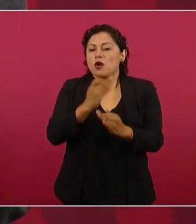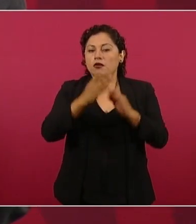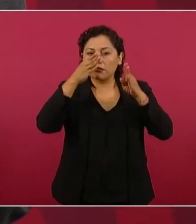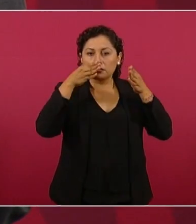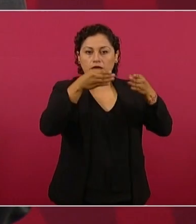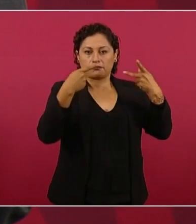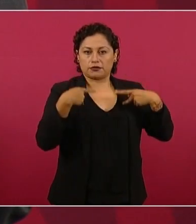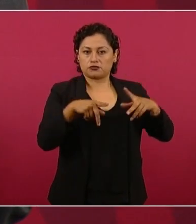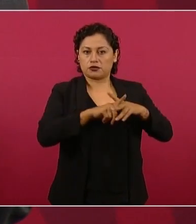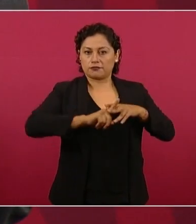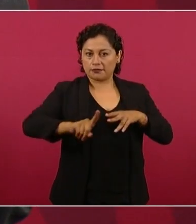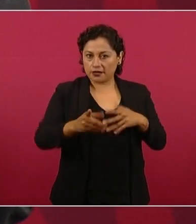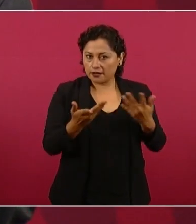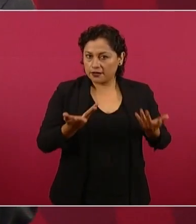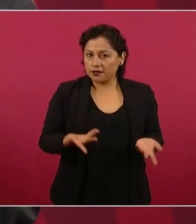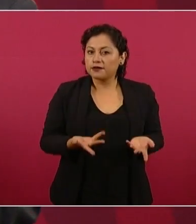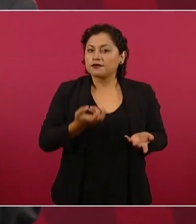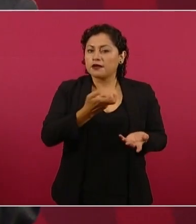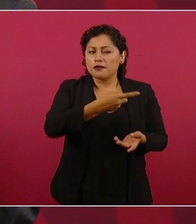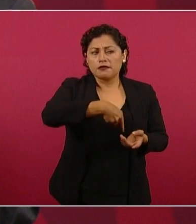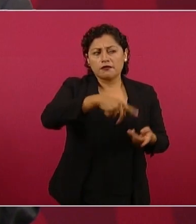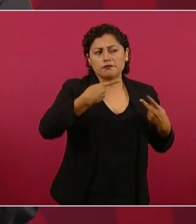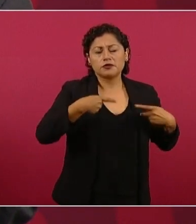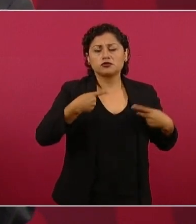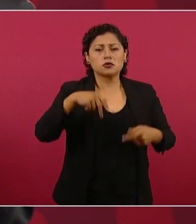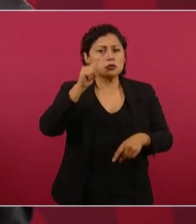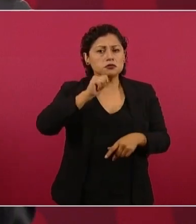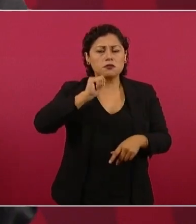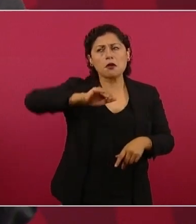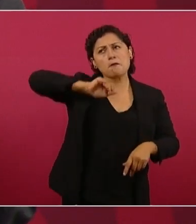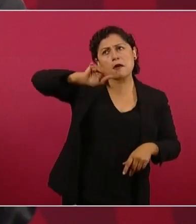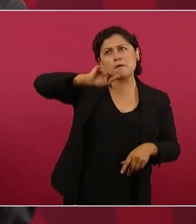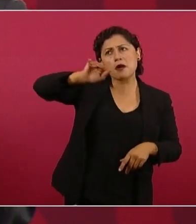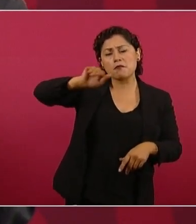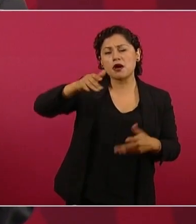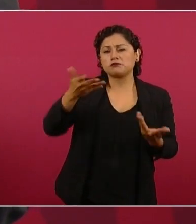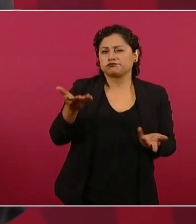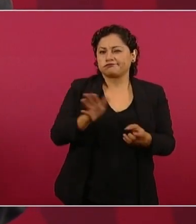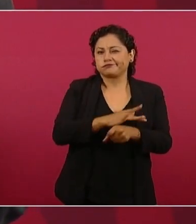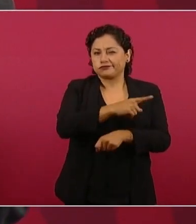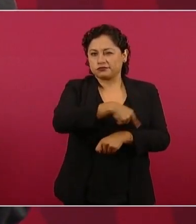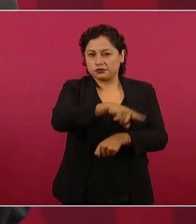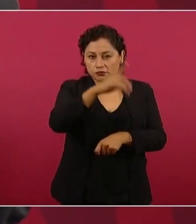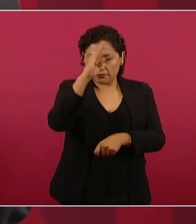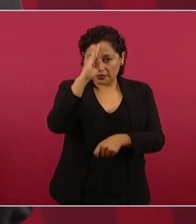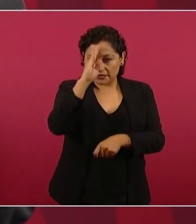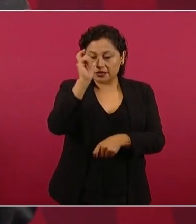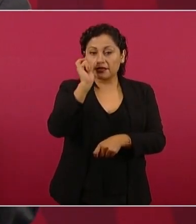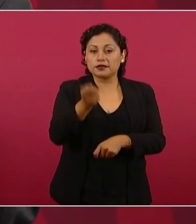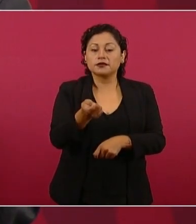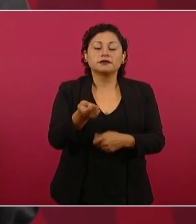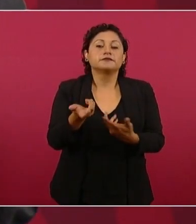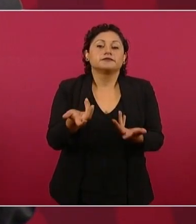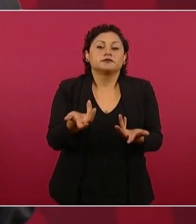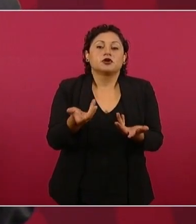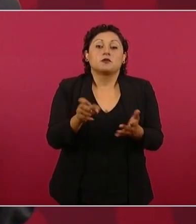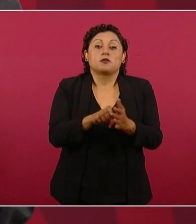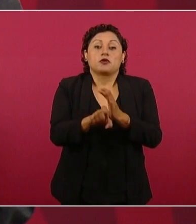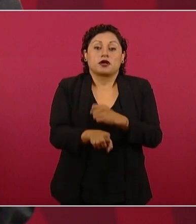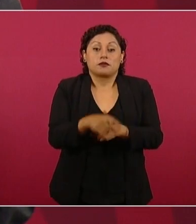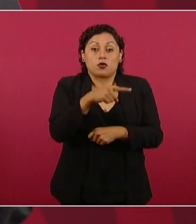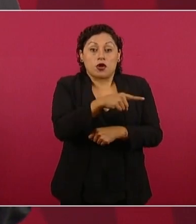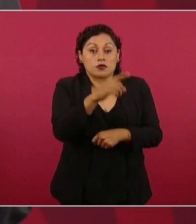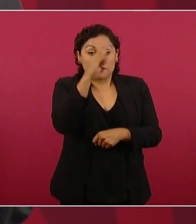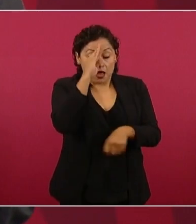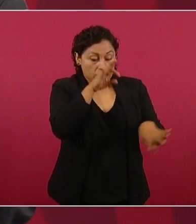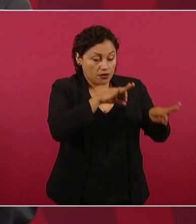pues siempre han tenido esa aspiración de que muchos de ellos que piensan o están en sus planes regresar